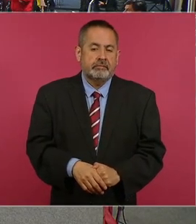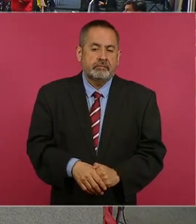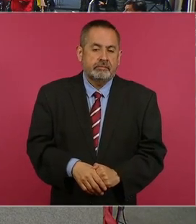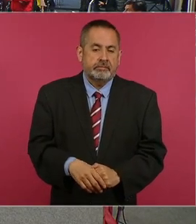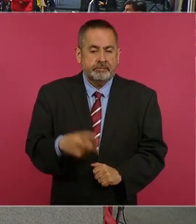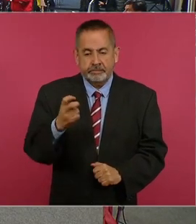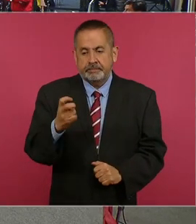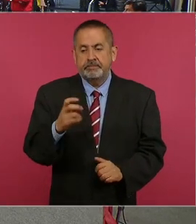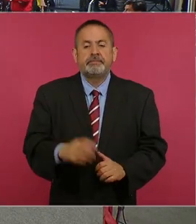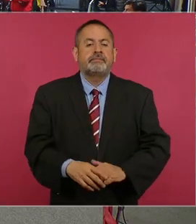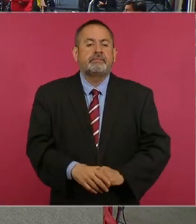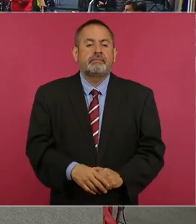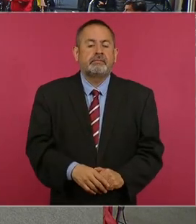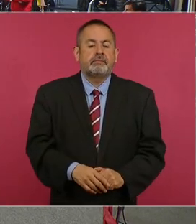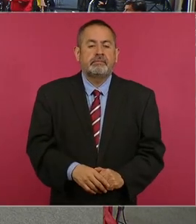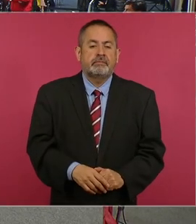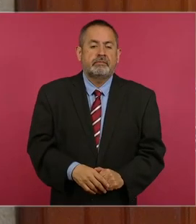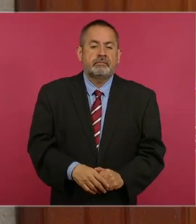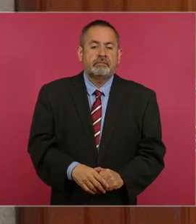Entonces,